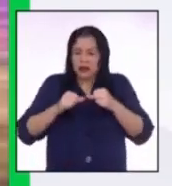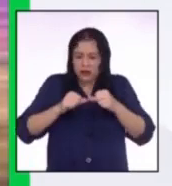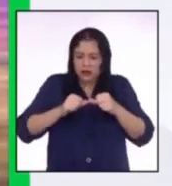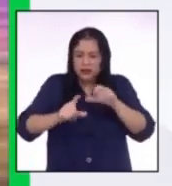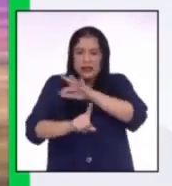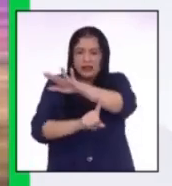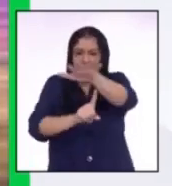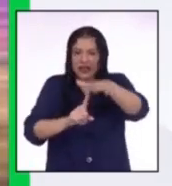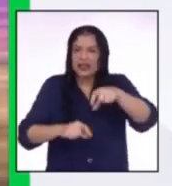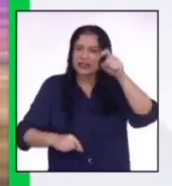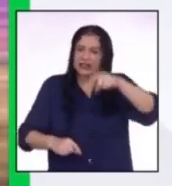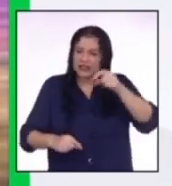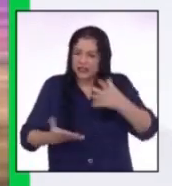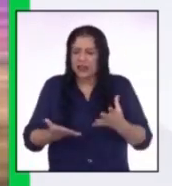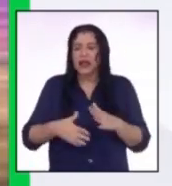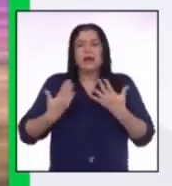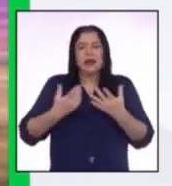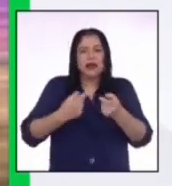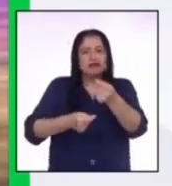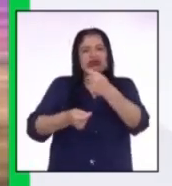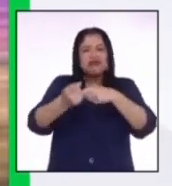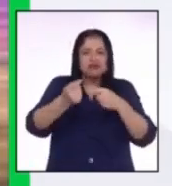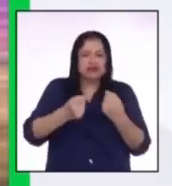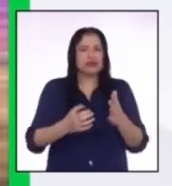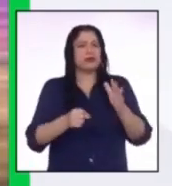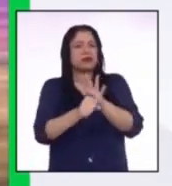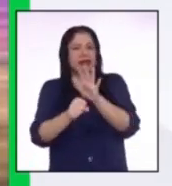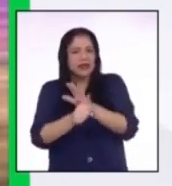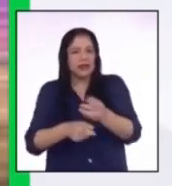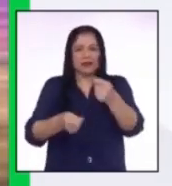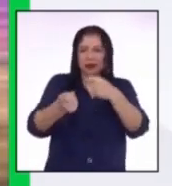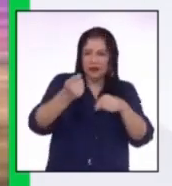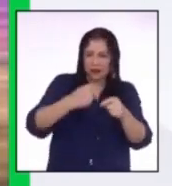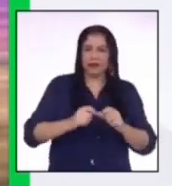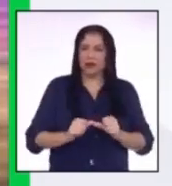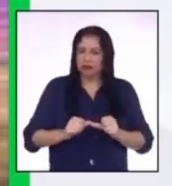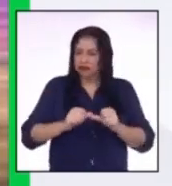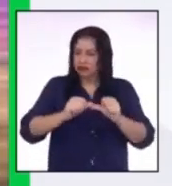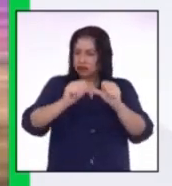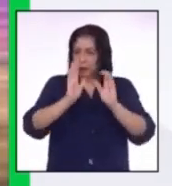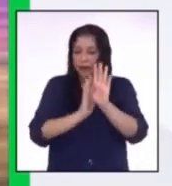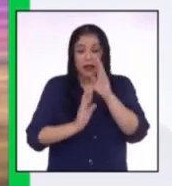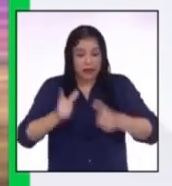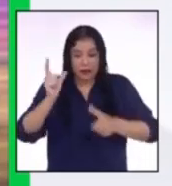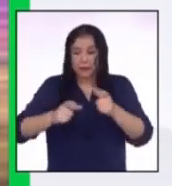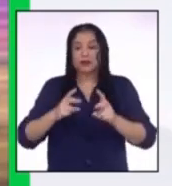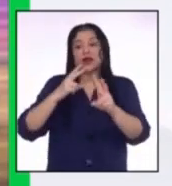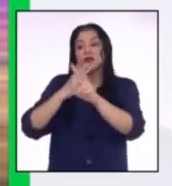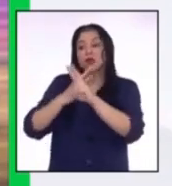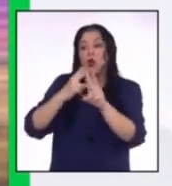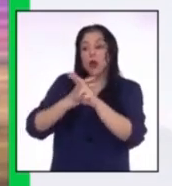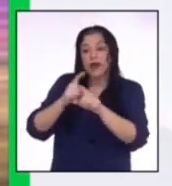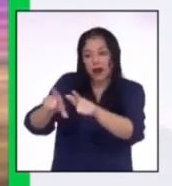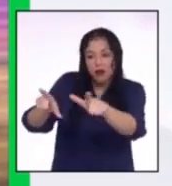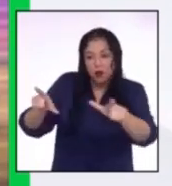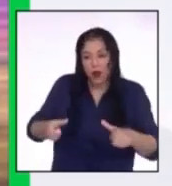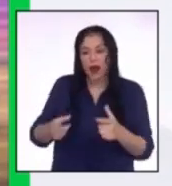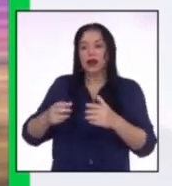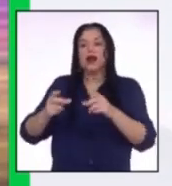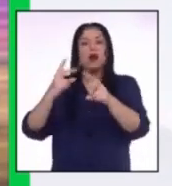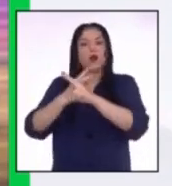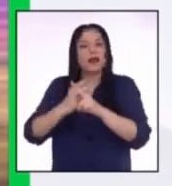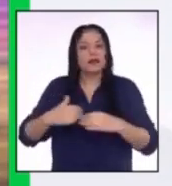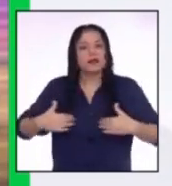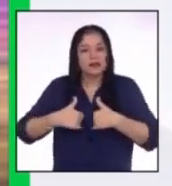tiene que ser rentable si las personas que cuidan las especies no ganan dinero no logra satisfacer al menos la necesidad